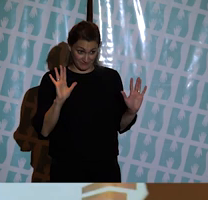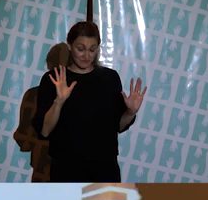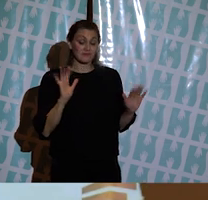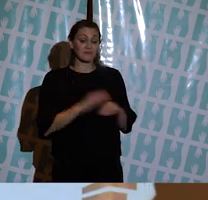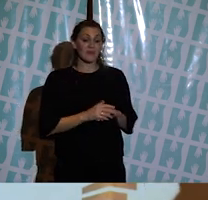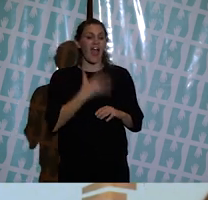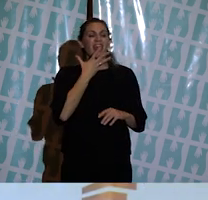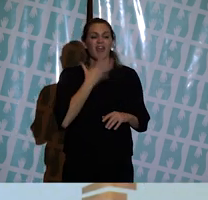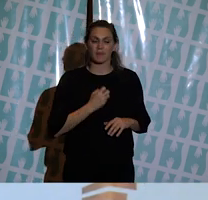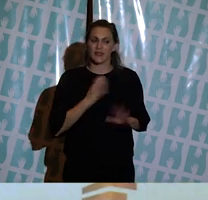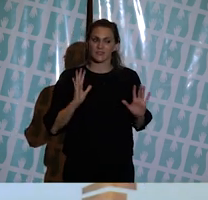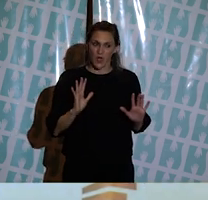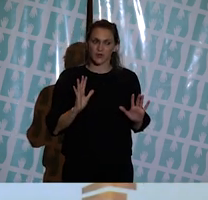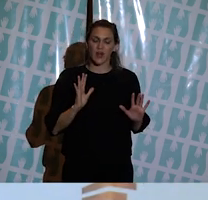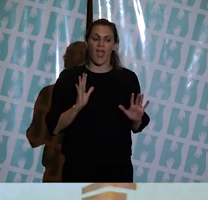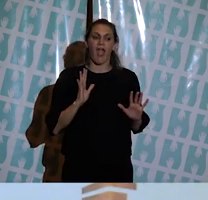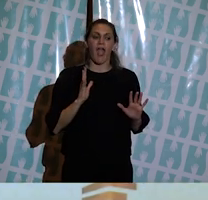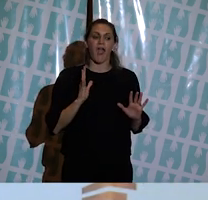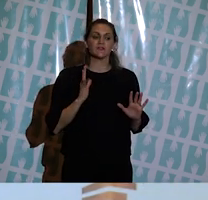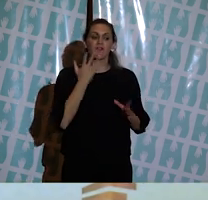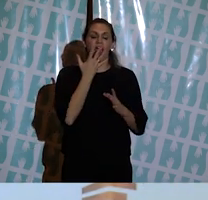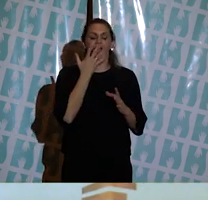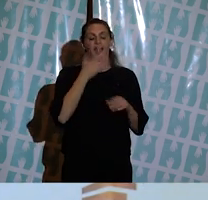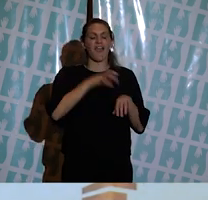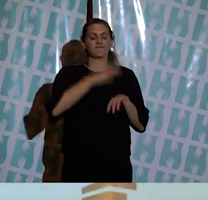La depresión es una enfermedad del cerebro que